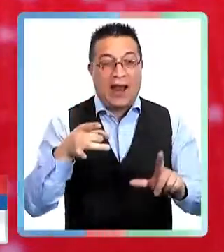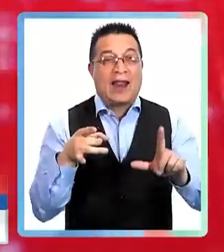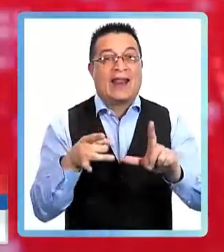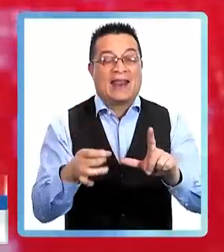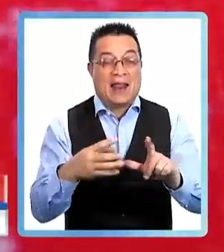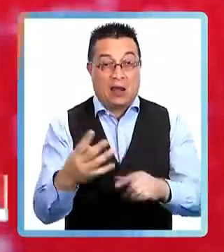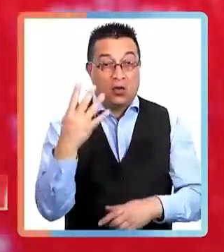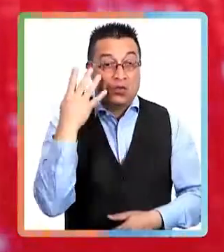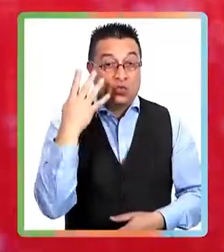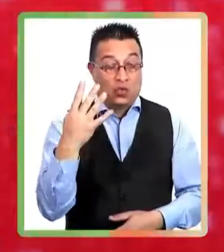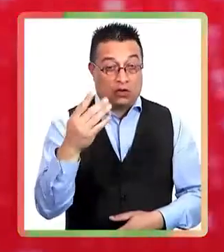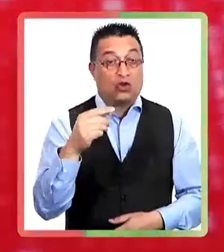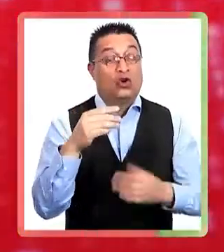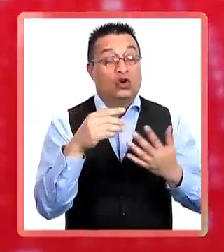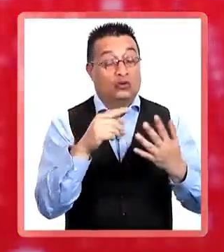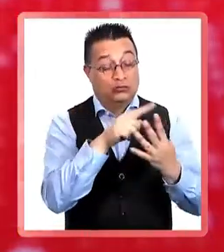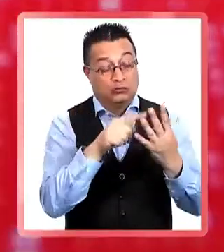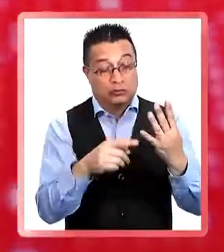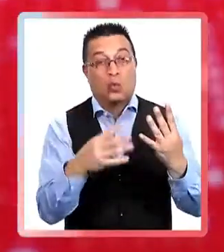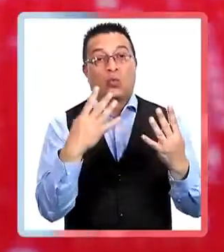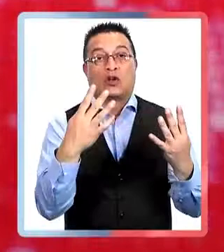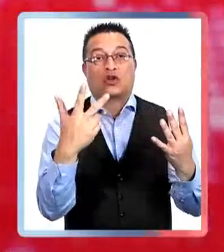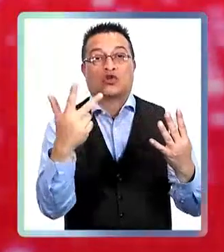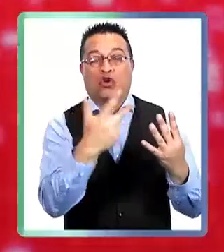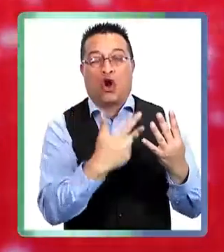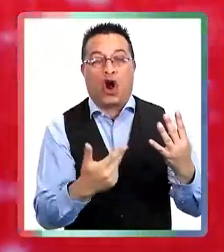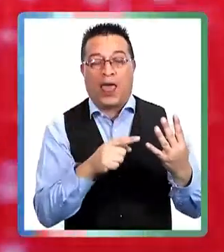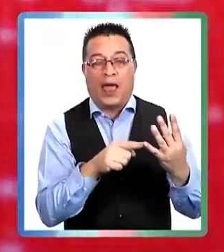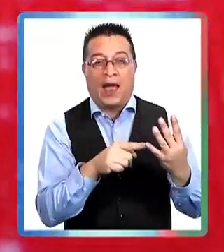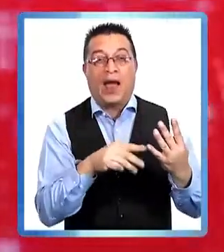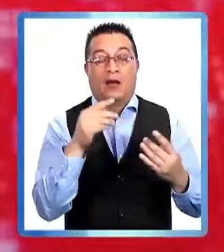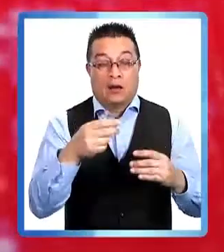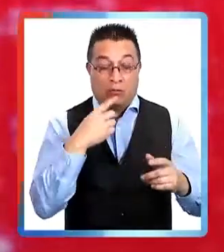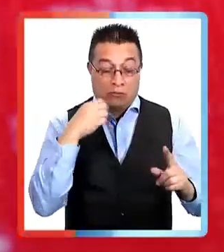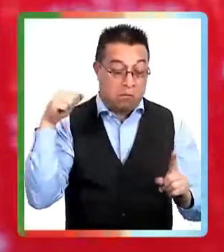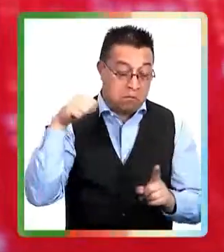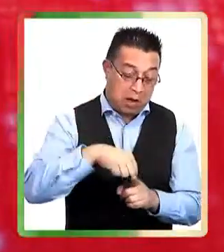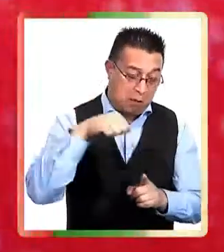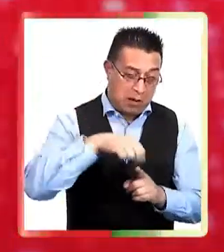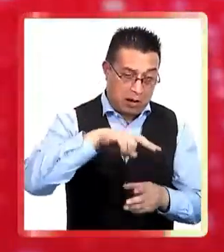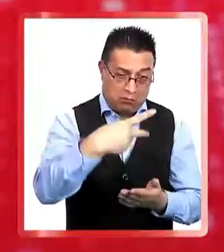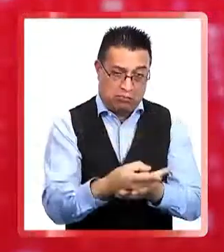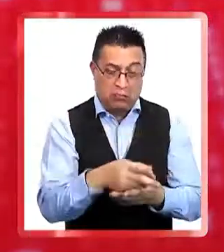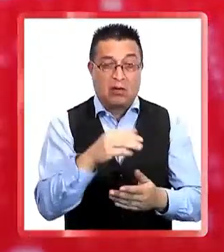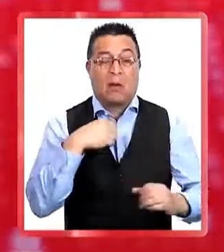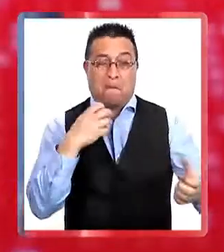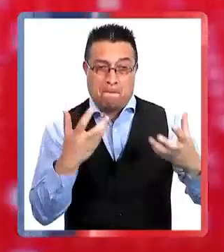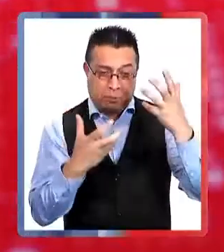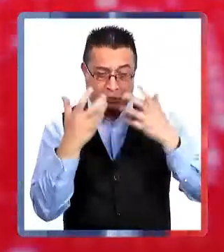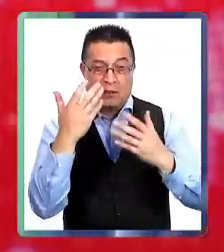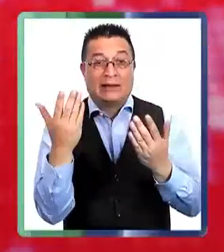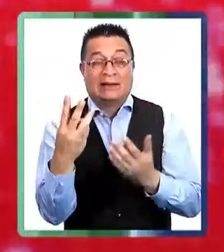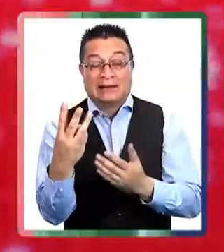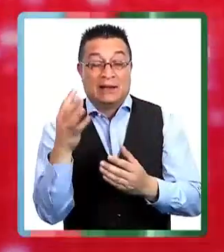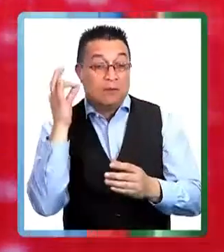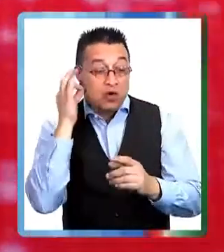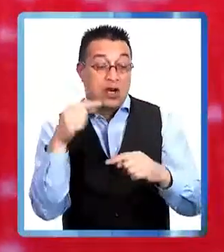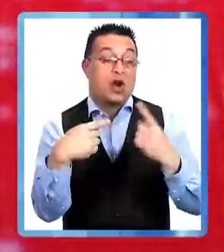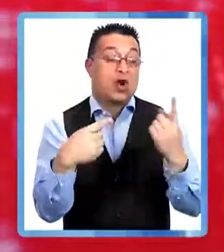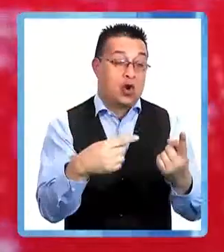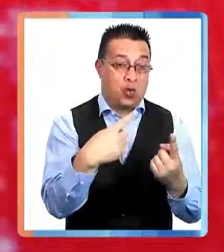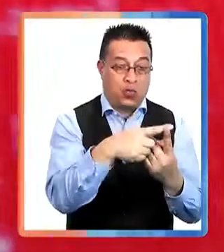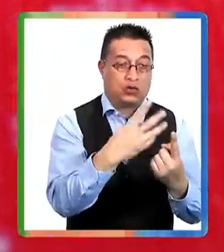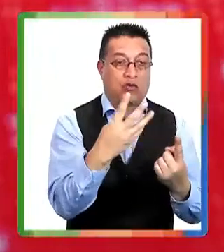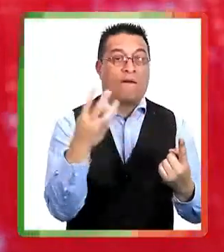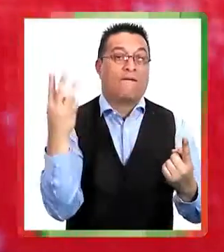Linares, 4 en 48 horas, desde agresiones en el suelo, golpizas de 3 alumnas a una cuarta en